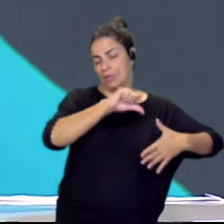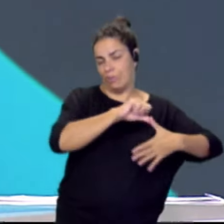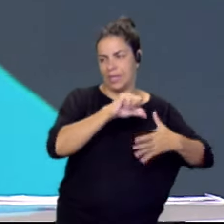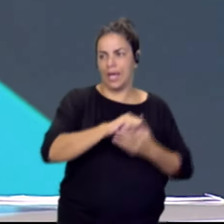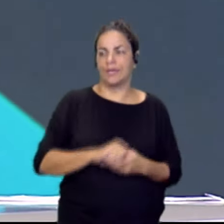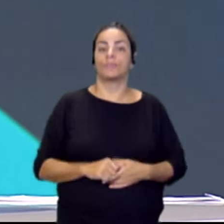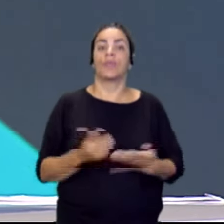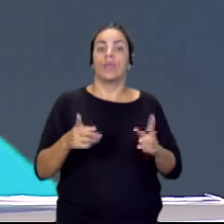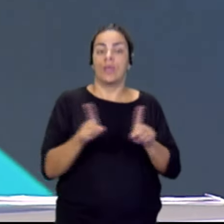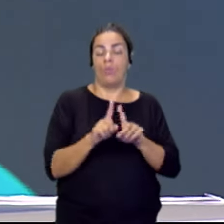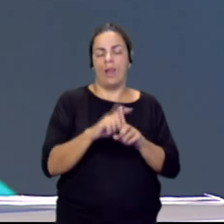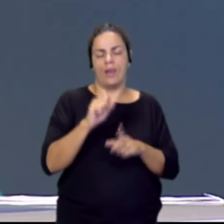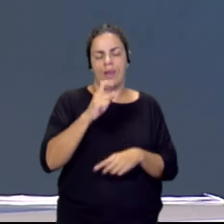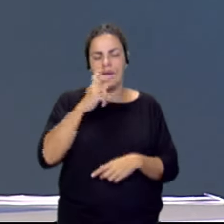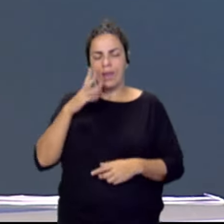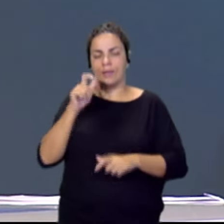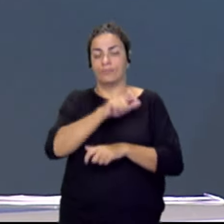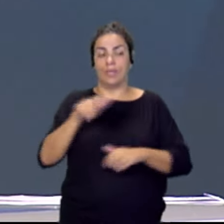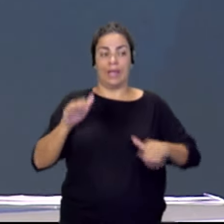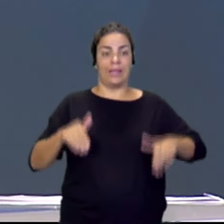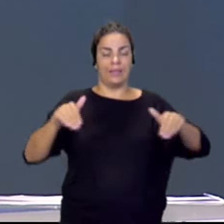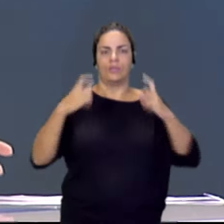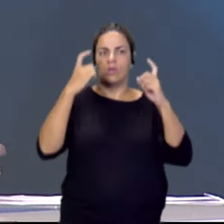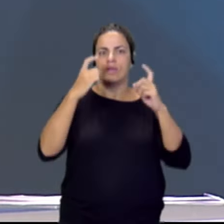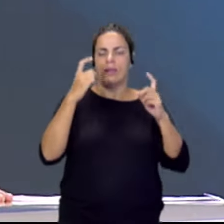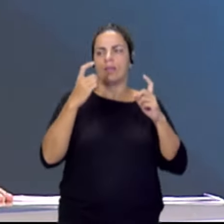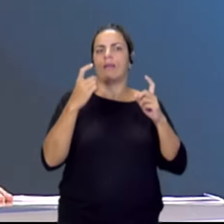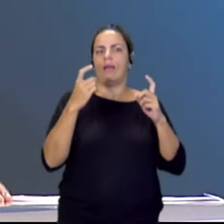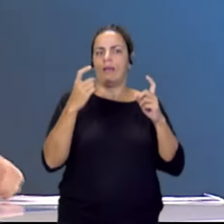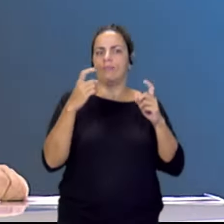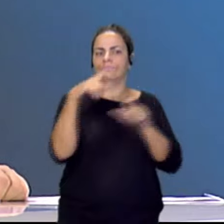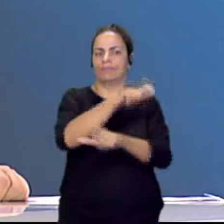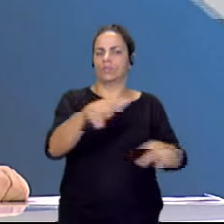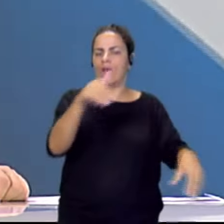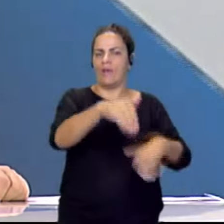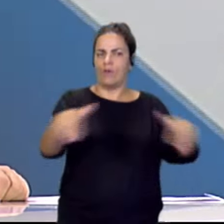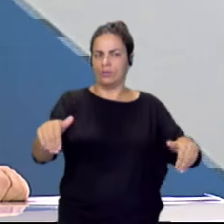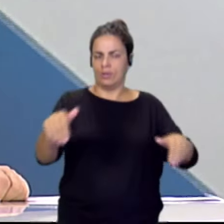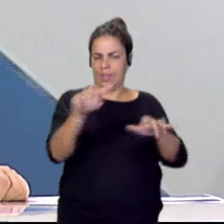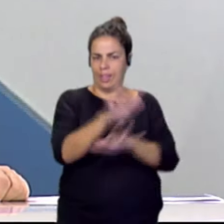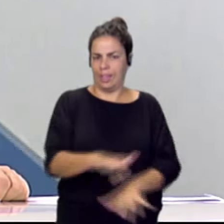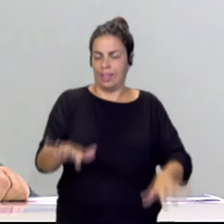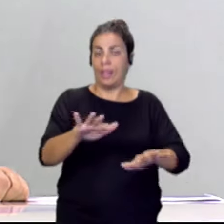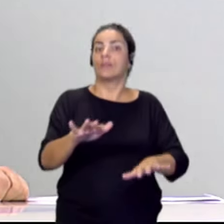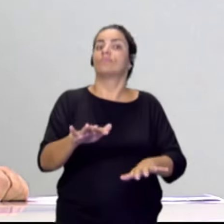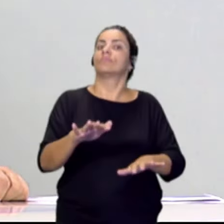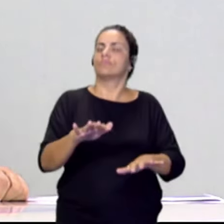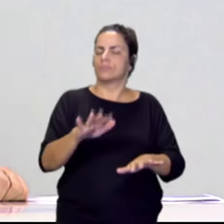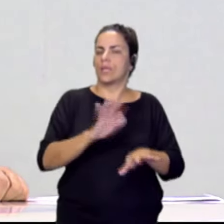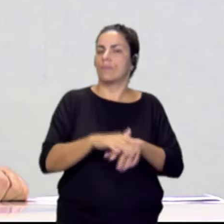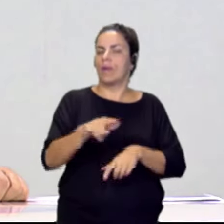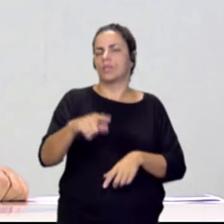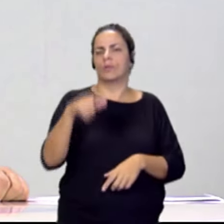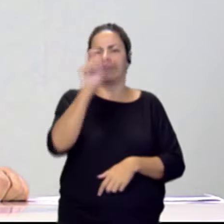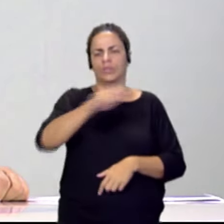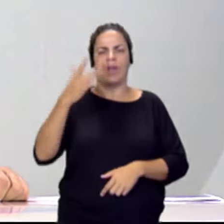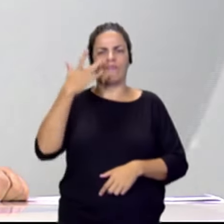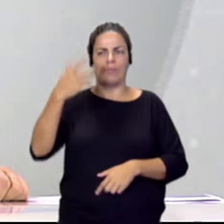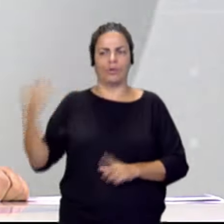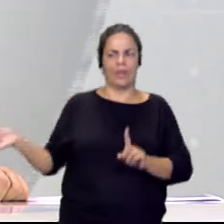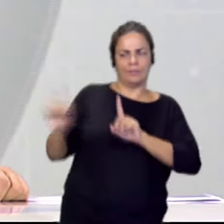y como en años anteriores, los candidatos tratan de ganarse el beneplácito de los votantes y para ello no dudan en incorporar caras conocidas a